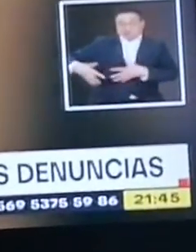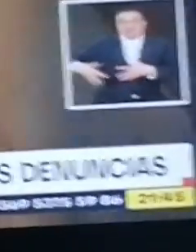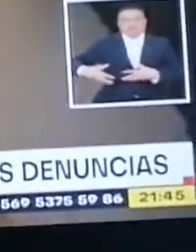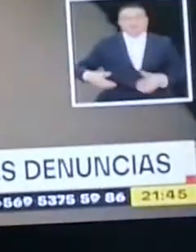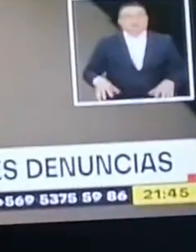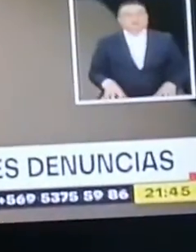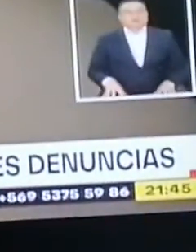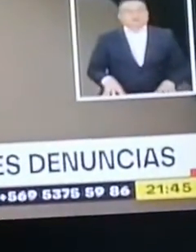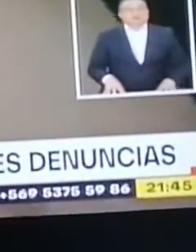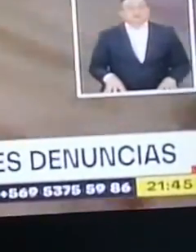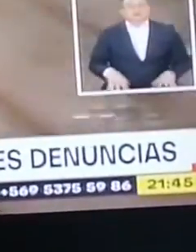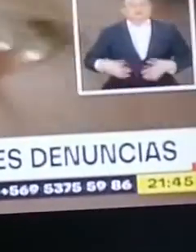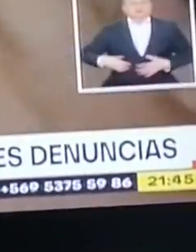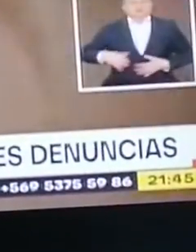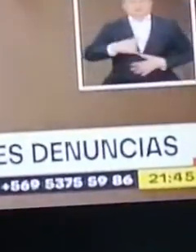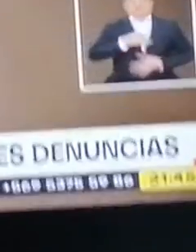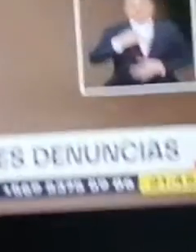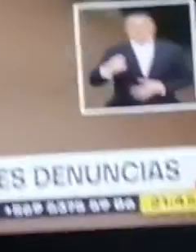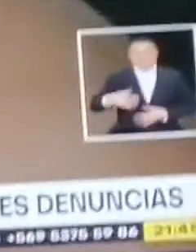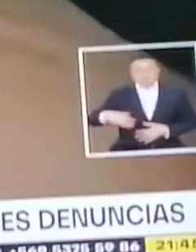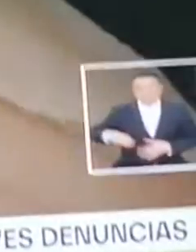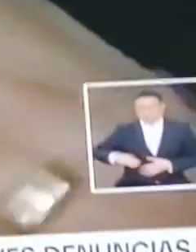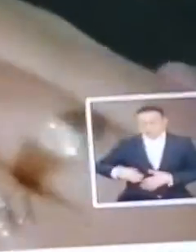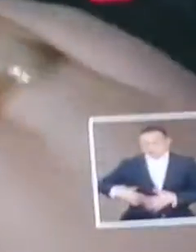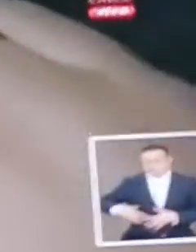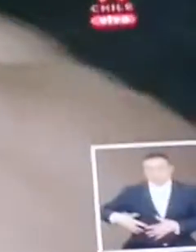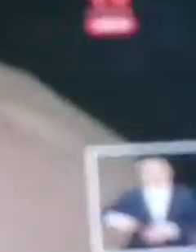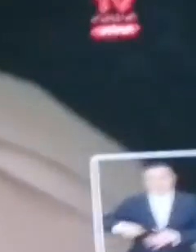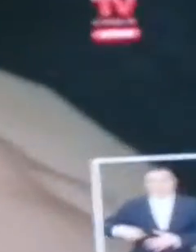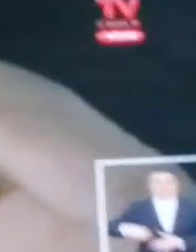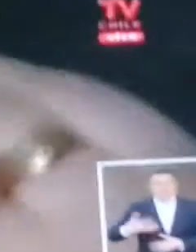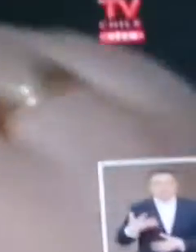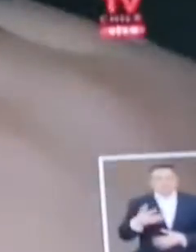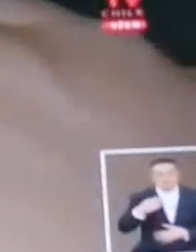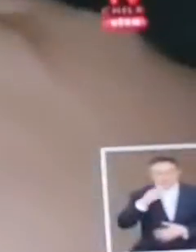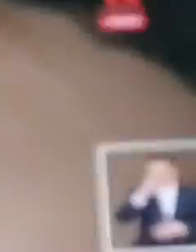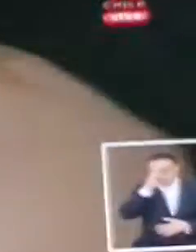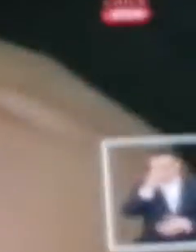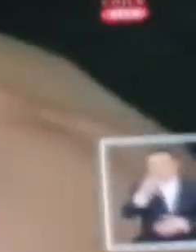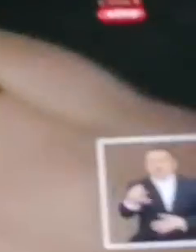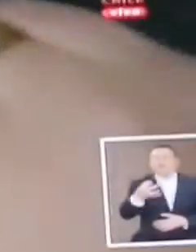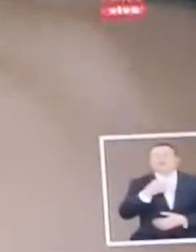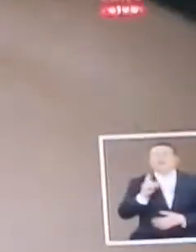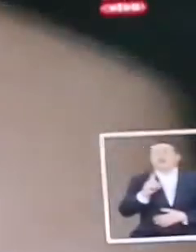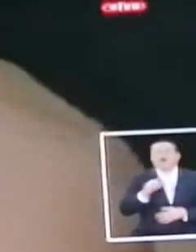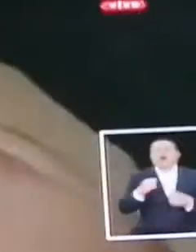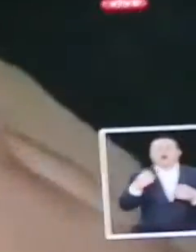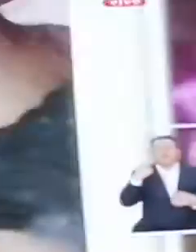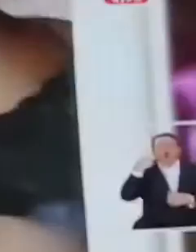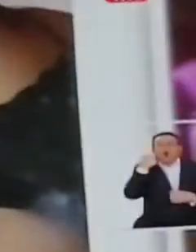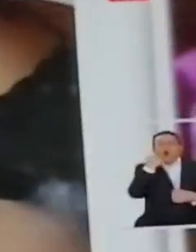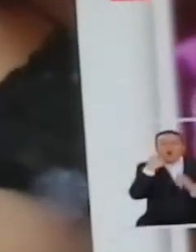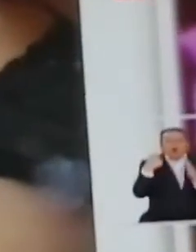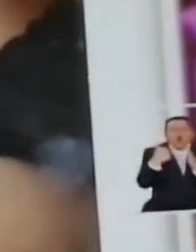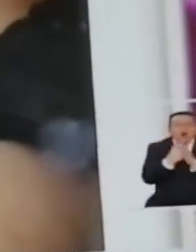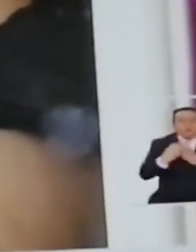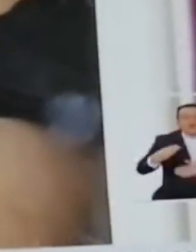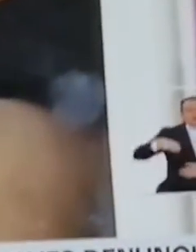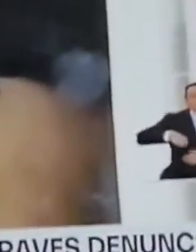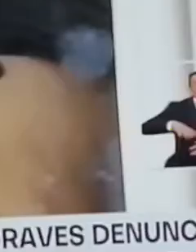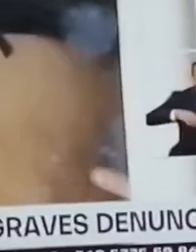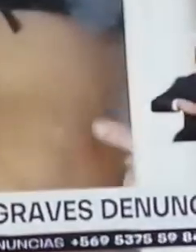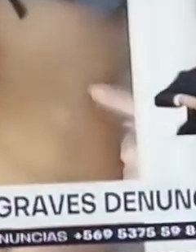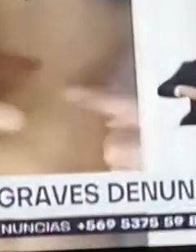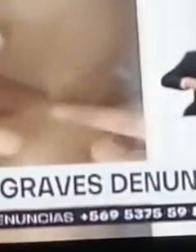izquierda. El cototo que siempre dije que algo era y solo decían que era un hematoma interno. En esta pared